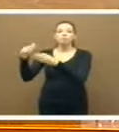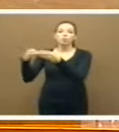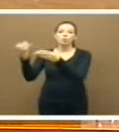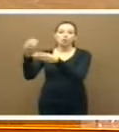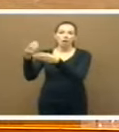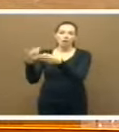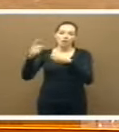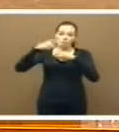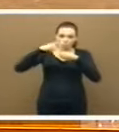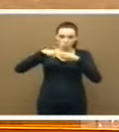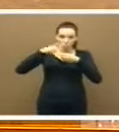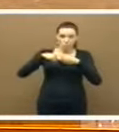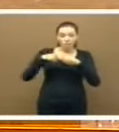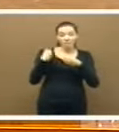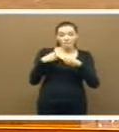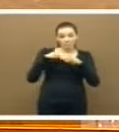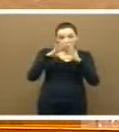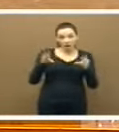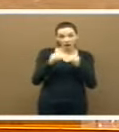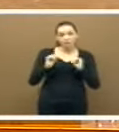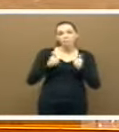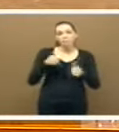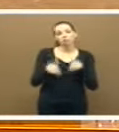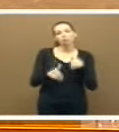Entramos a votar la transacción, entramos en votación.